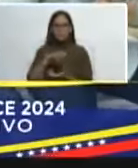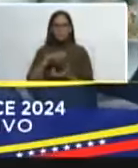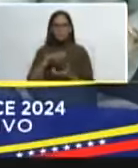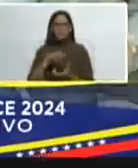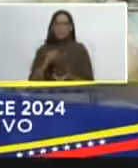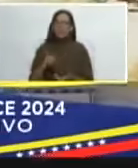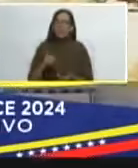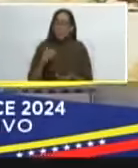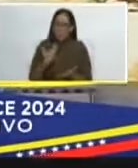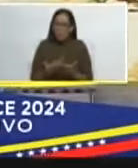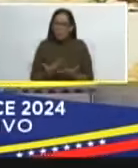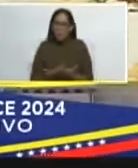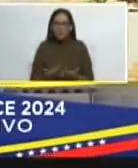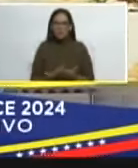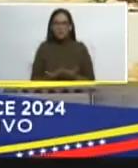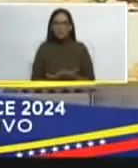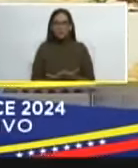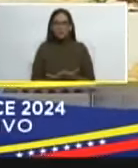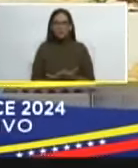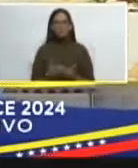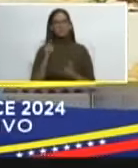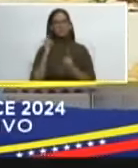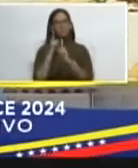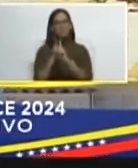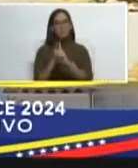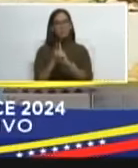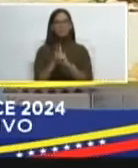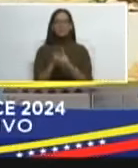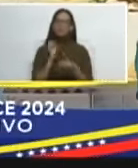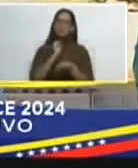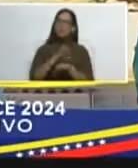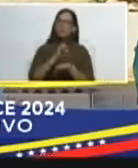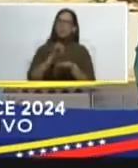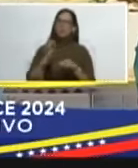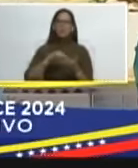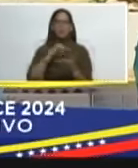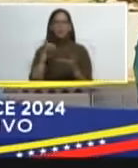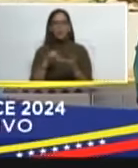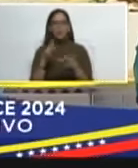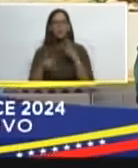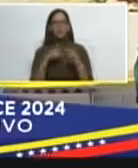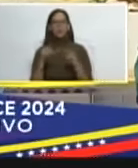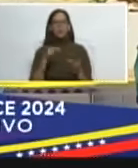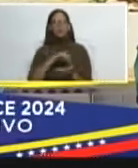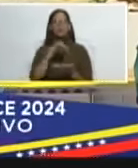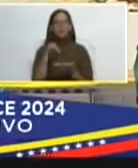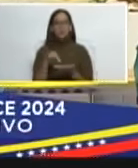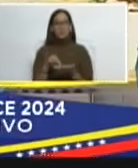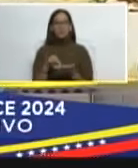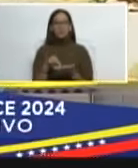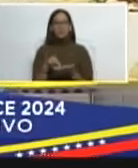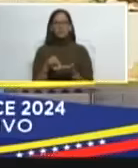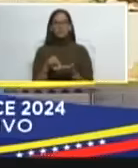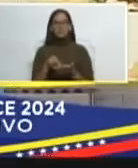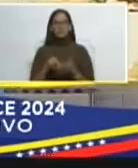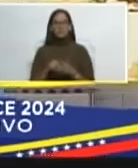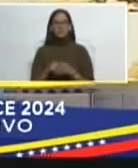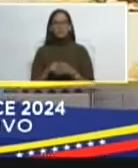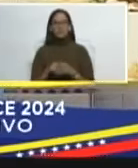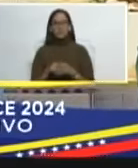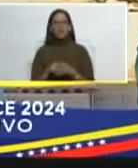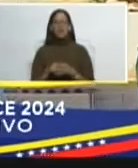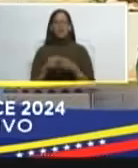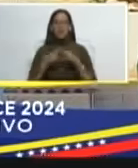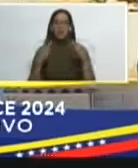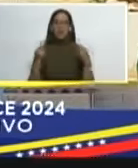nos planteamos la meta del abastecimiento nacional con producción nacional. Y por las redes